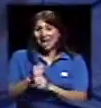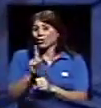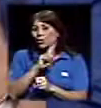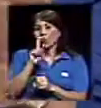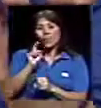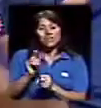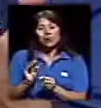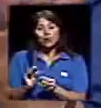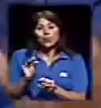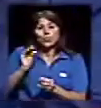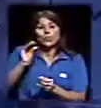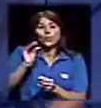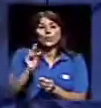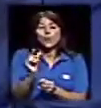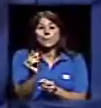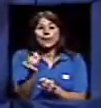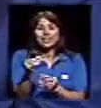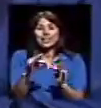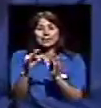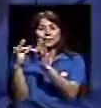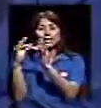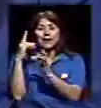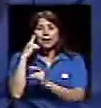especial para que el INBU se reestructure.